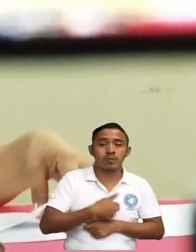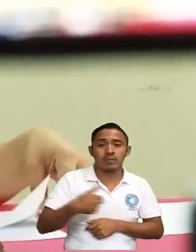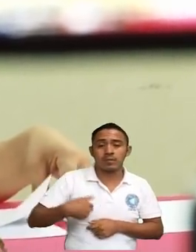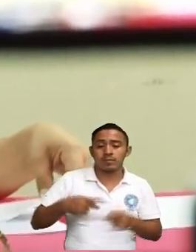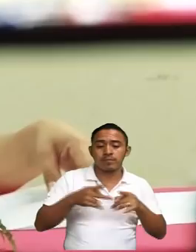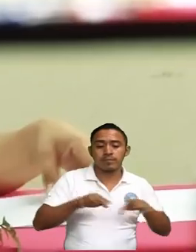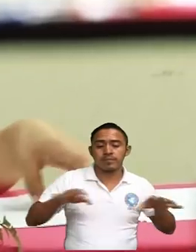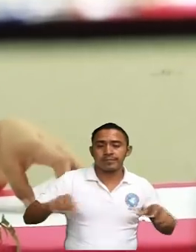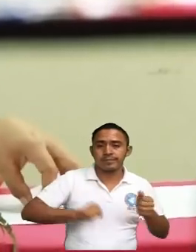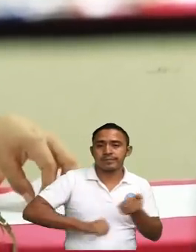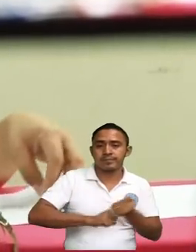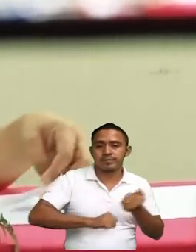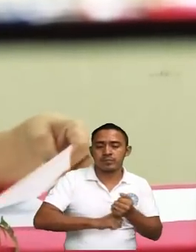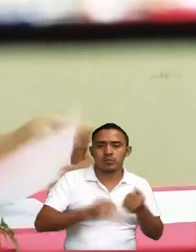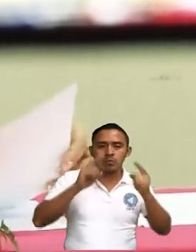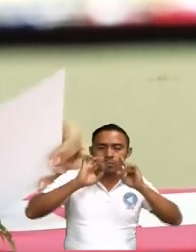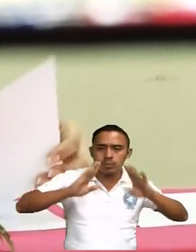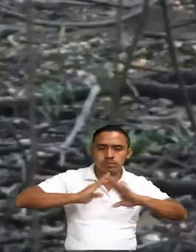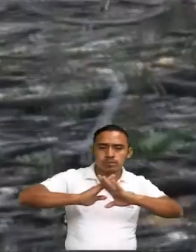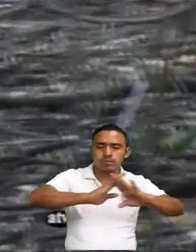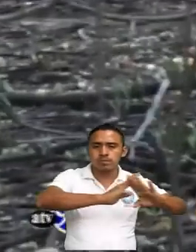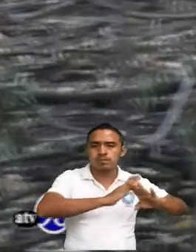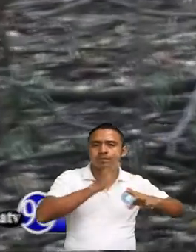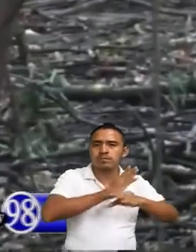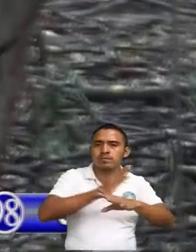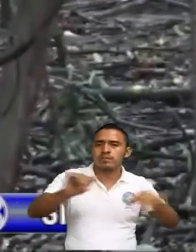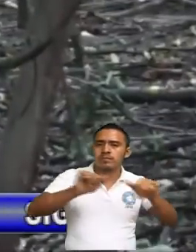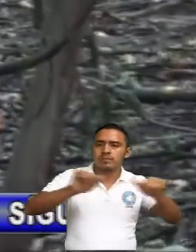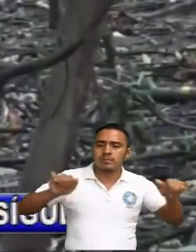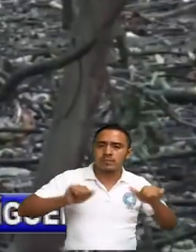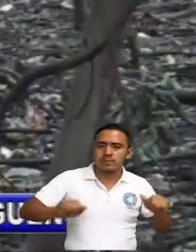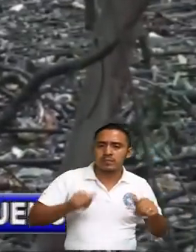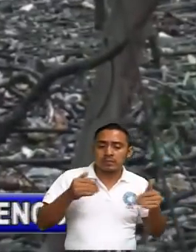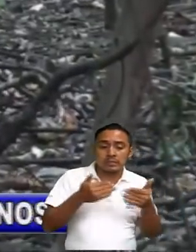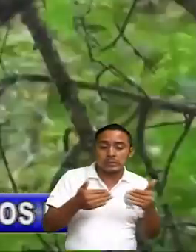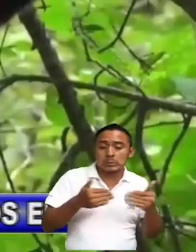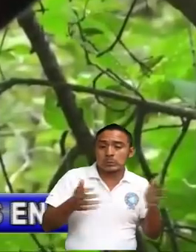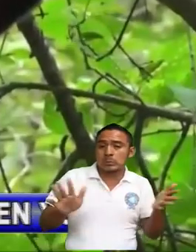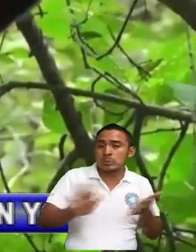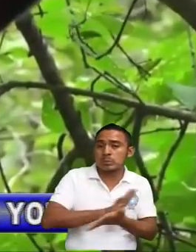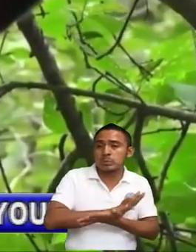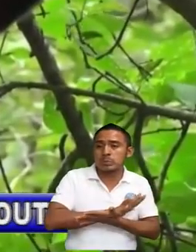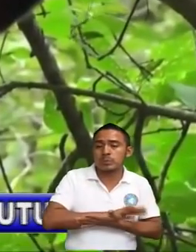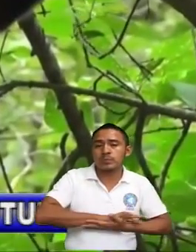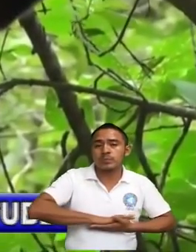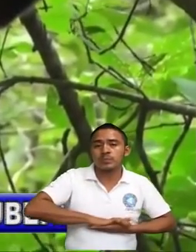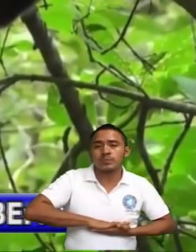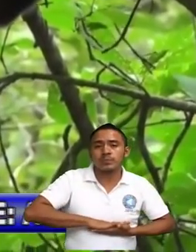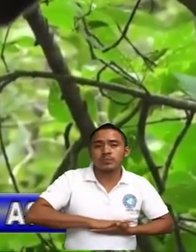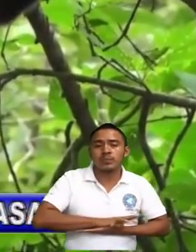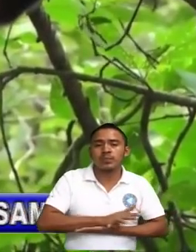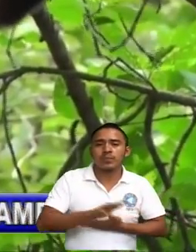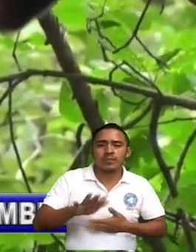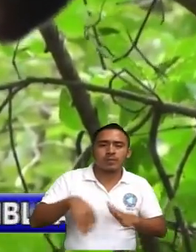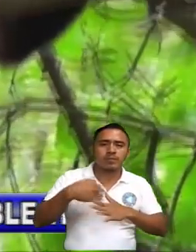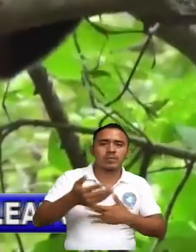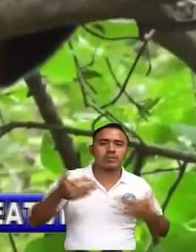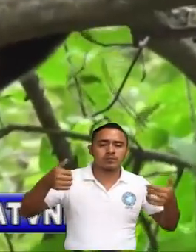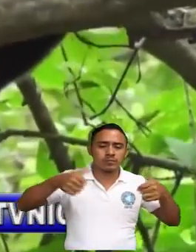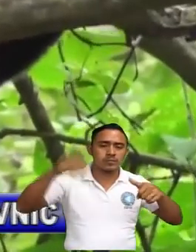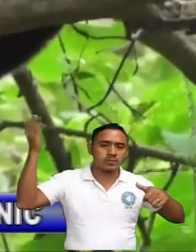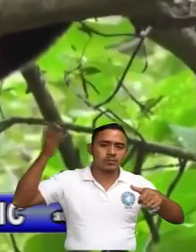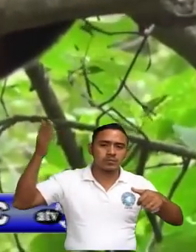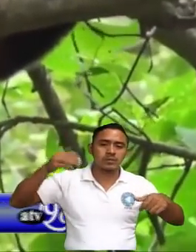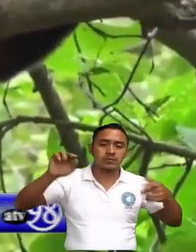conjunto en pro de la conservación de las especies en peligro de extinción. Esto fue luego de un Congreso